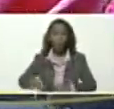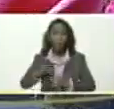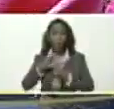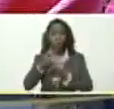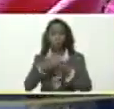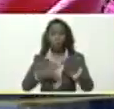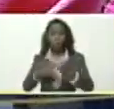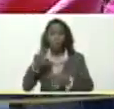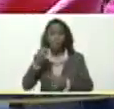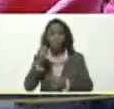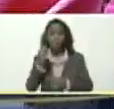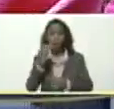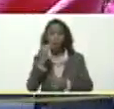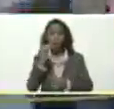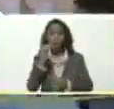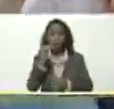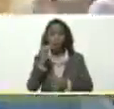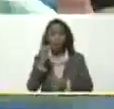Alcira Matute.